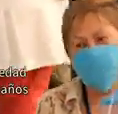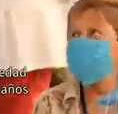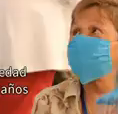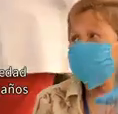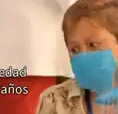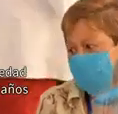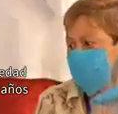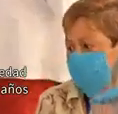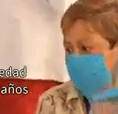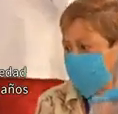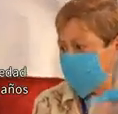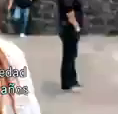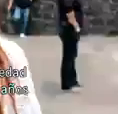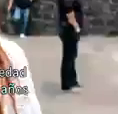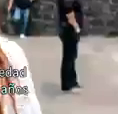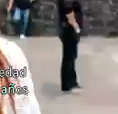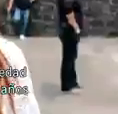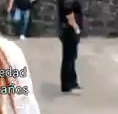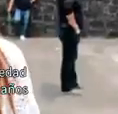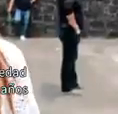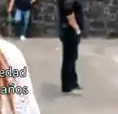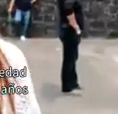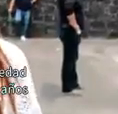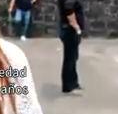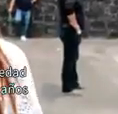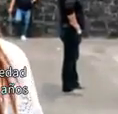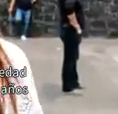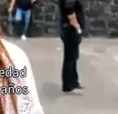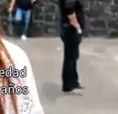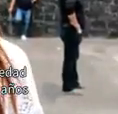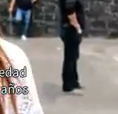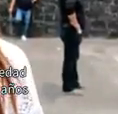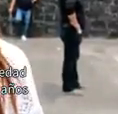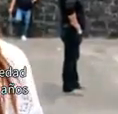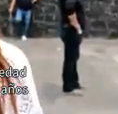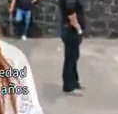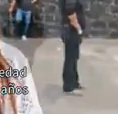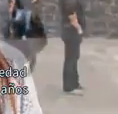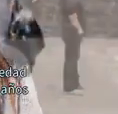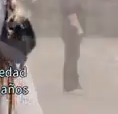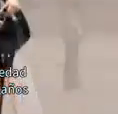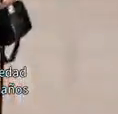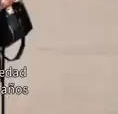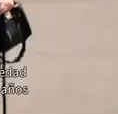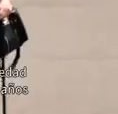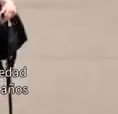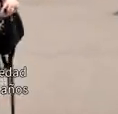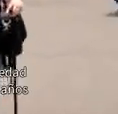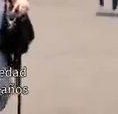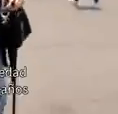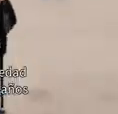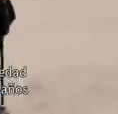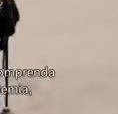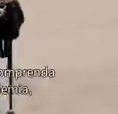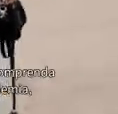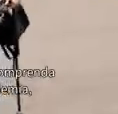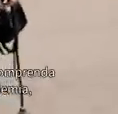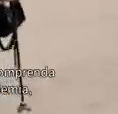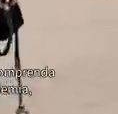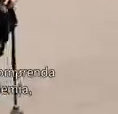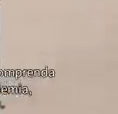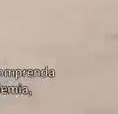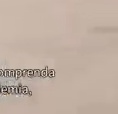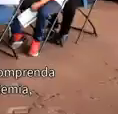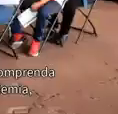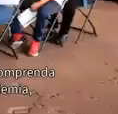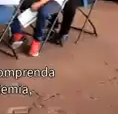Bueno, mi mamá tiene 80 años de edad y le detectaron Alzheimer hace 6 años, entonces bueno,